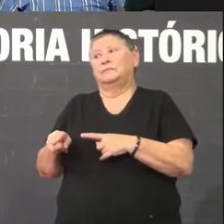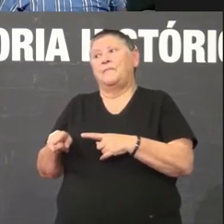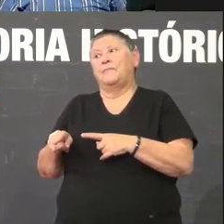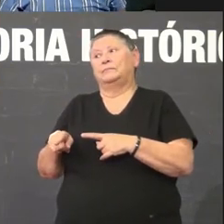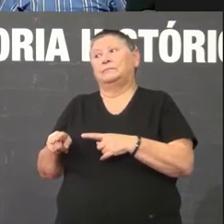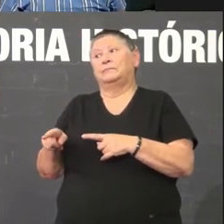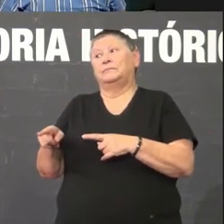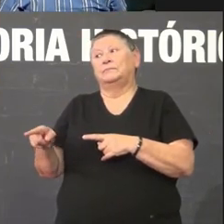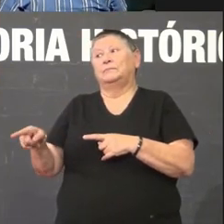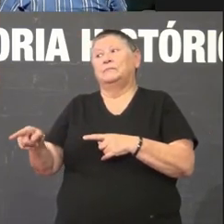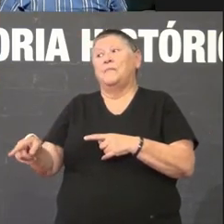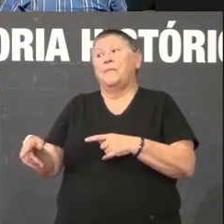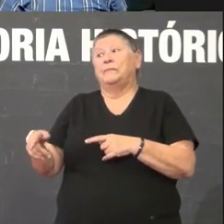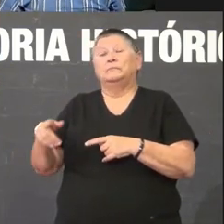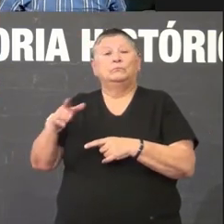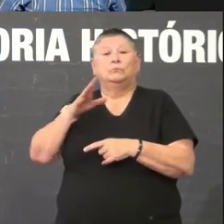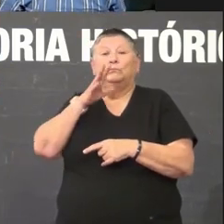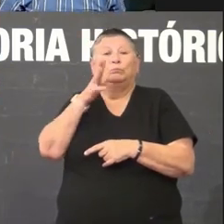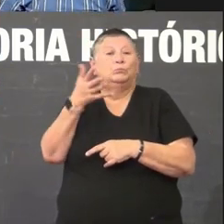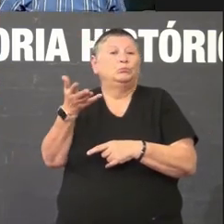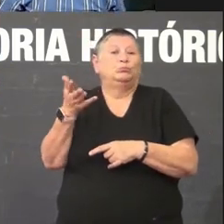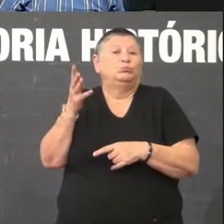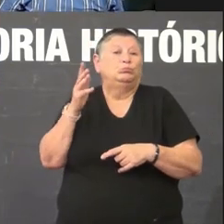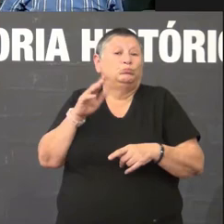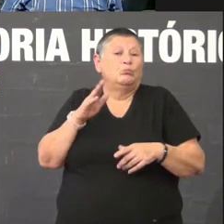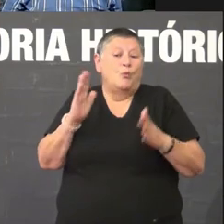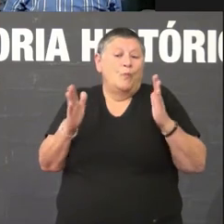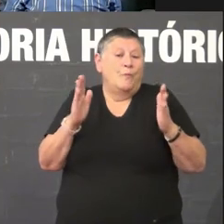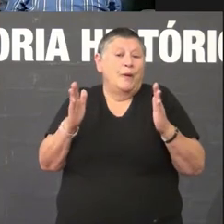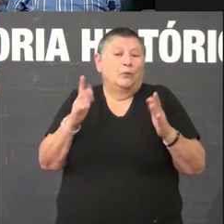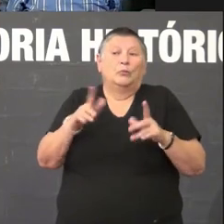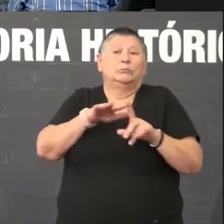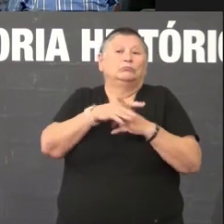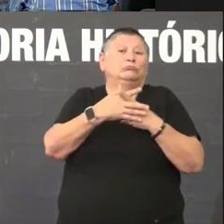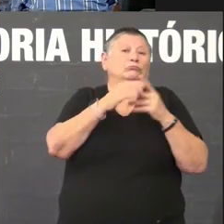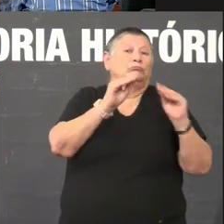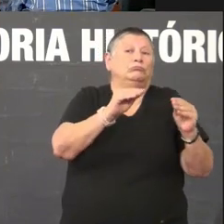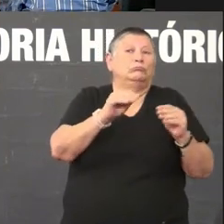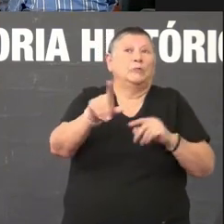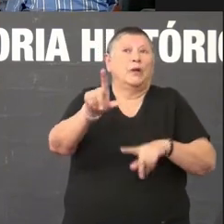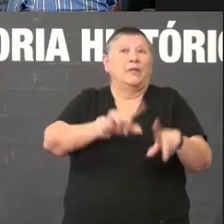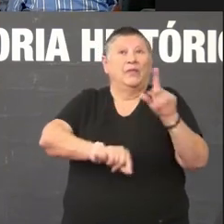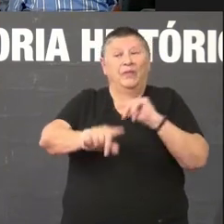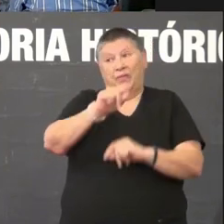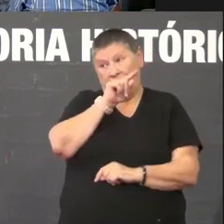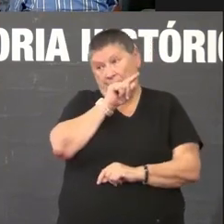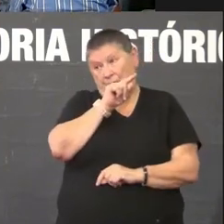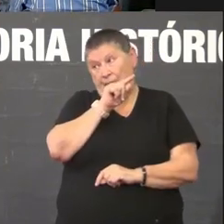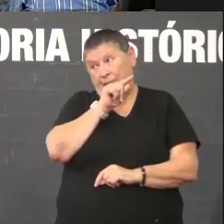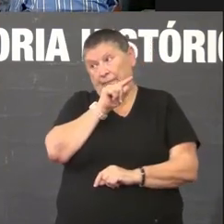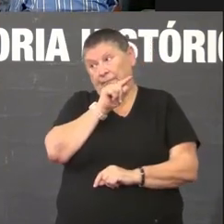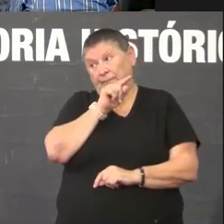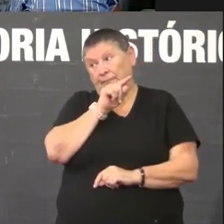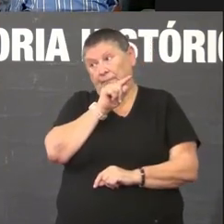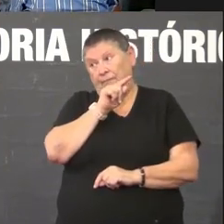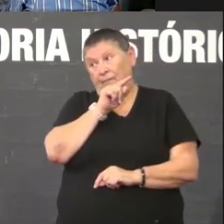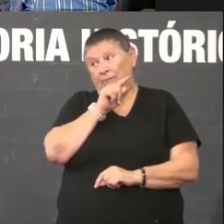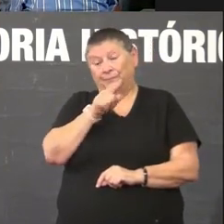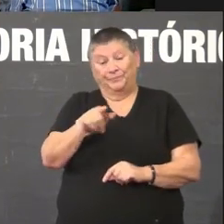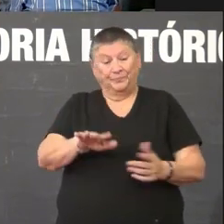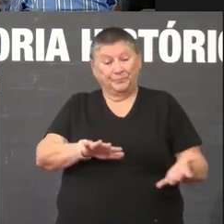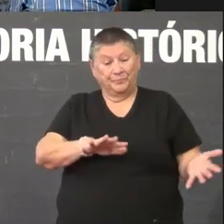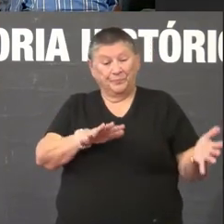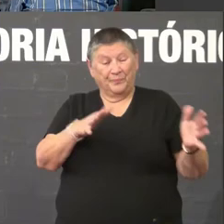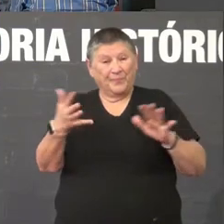que nun momento determinado polas circunstancias que foran se decidiron. Foi unha transición